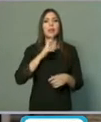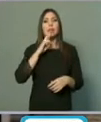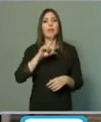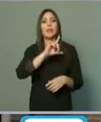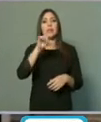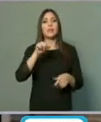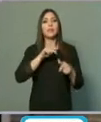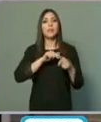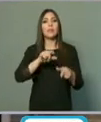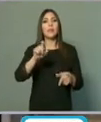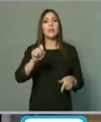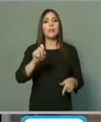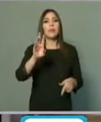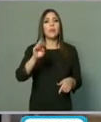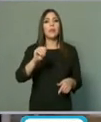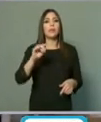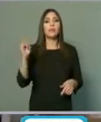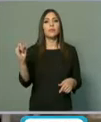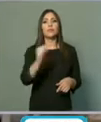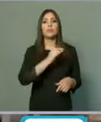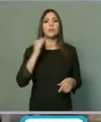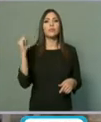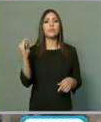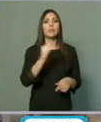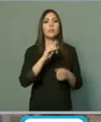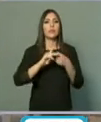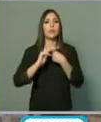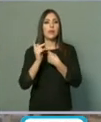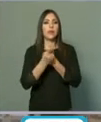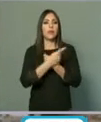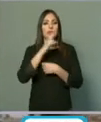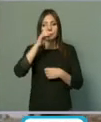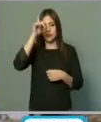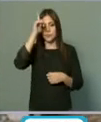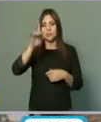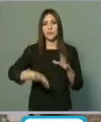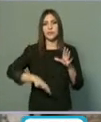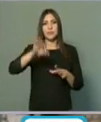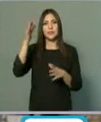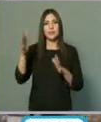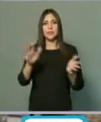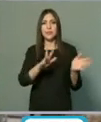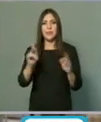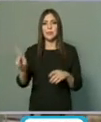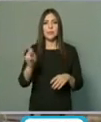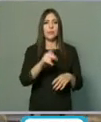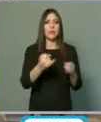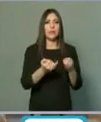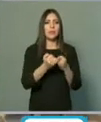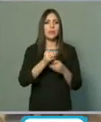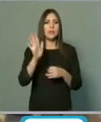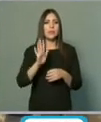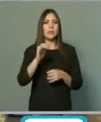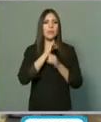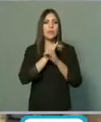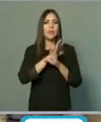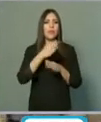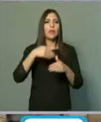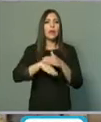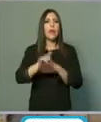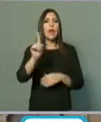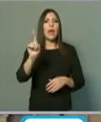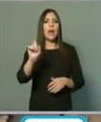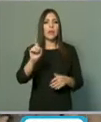dio 29 rodeos al planeta y encontró estas similitudes de la información en el agua, ¿no? Oye, ya habían encontrado